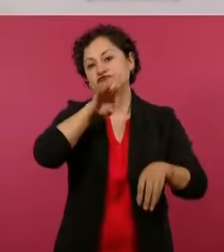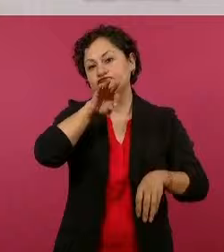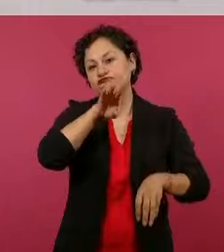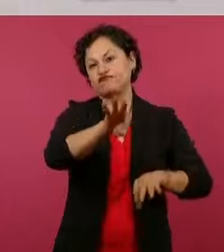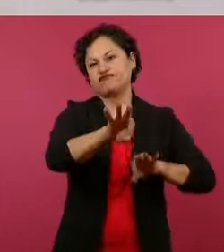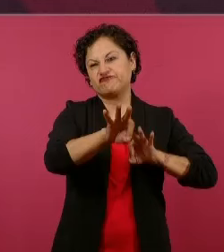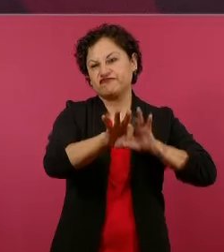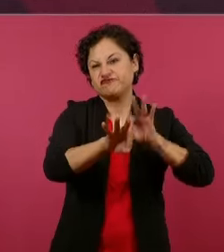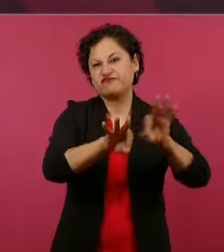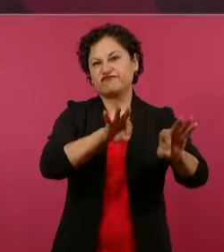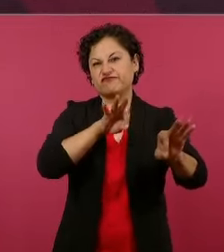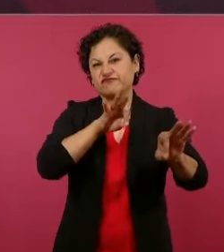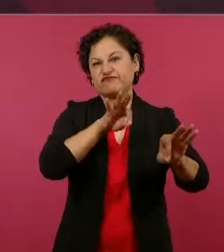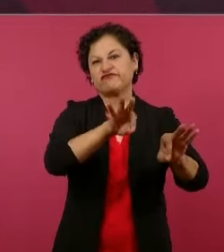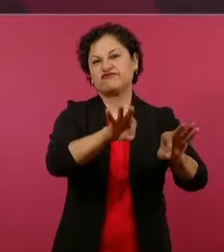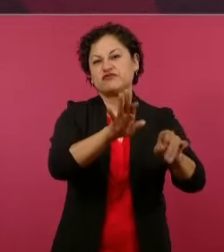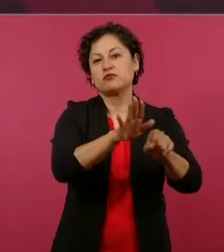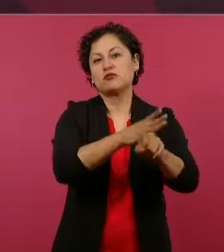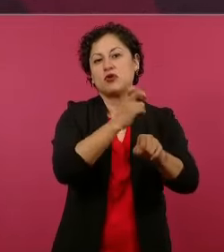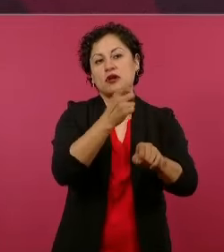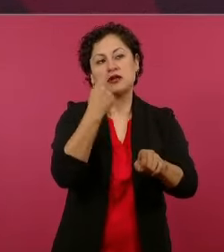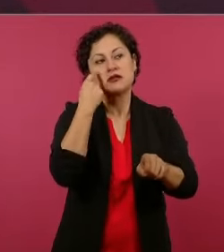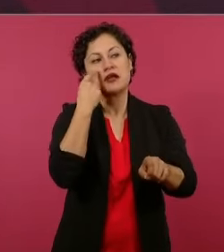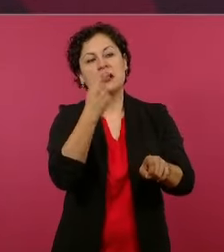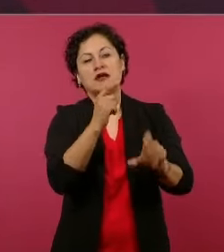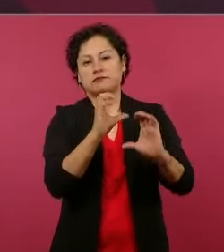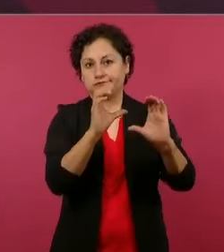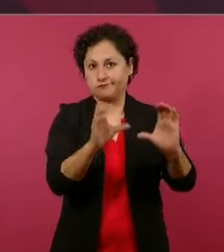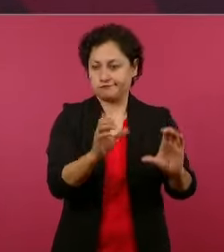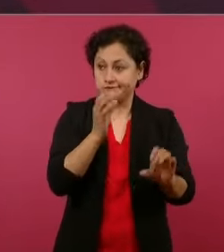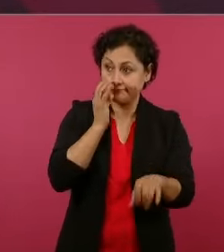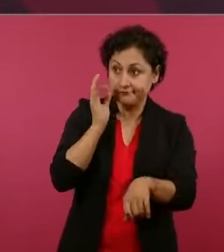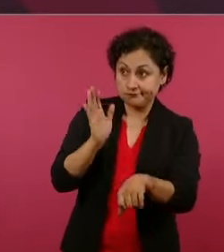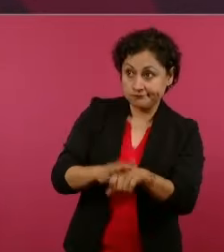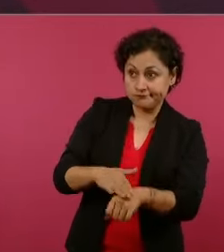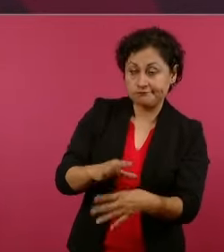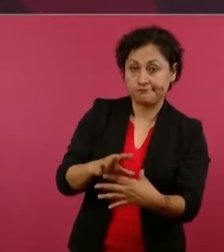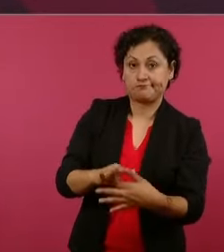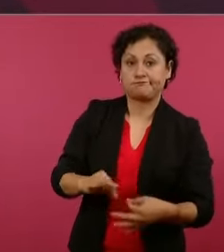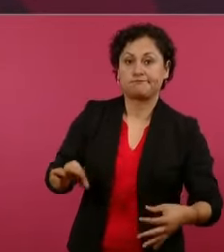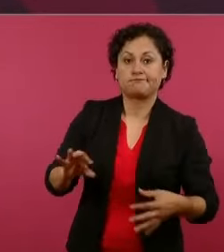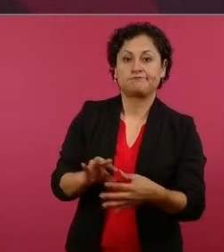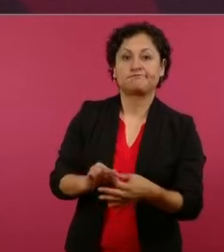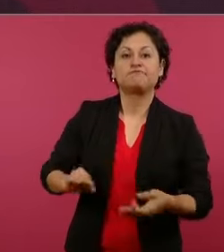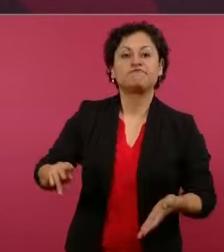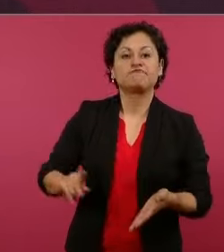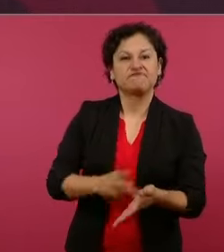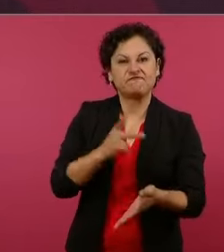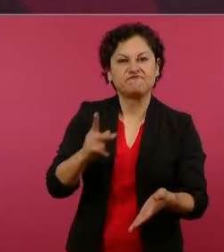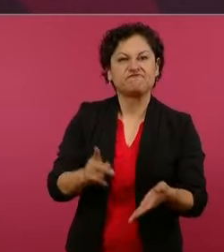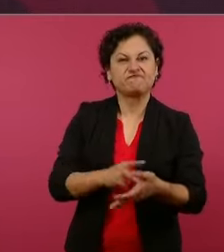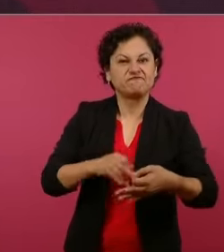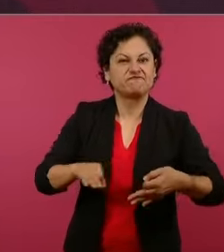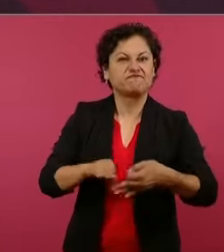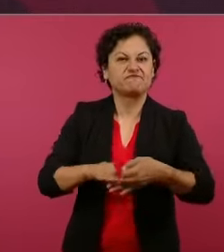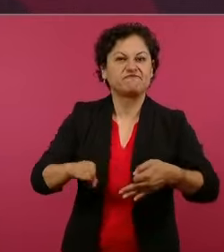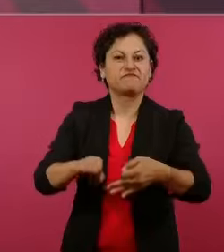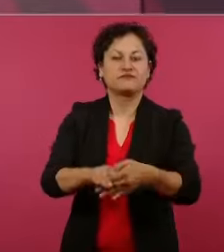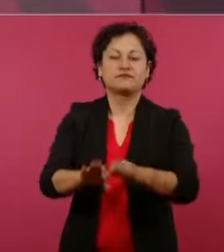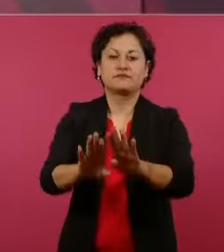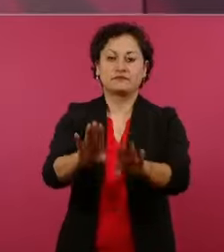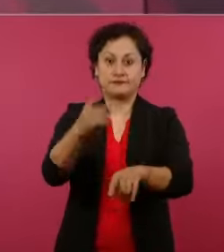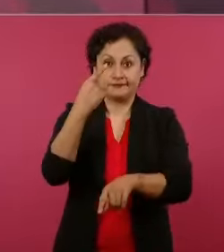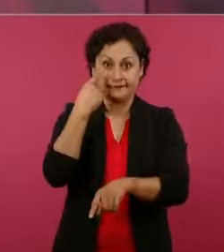estar informando informando informando informando en el caso de la gratuidad ya llegó